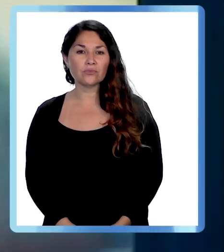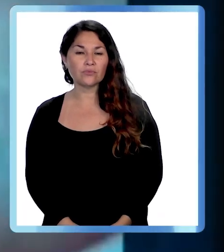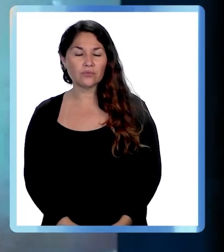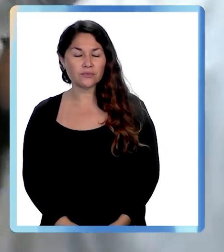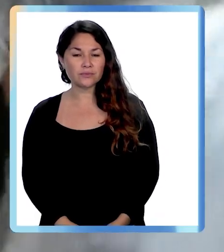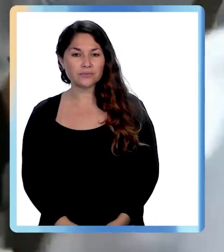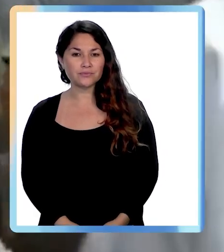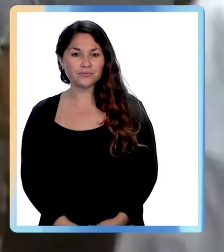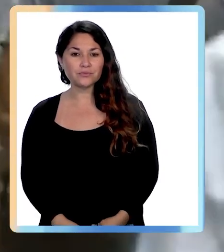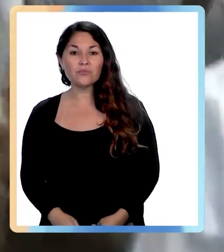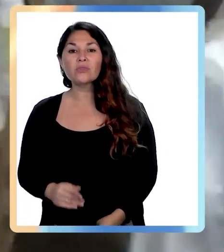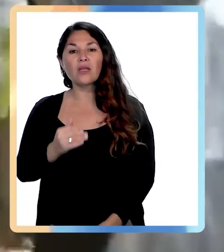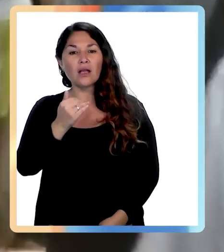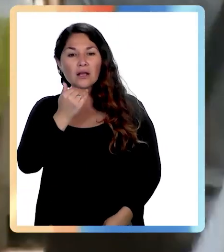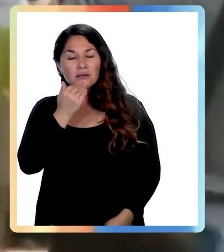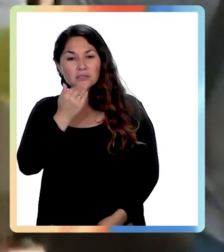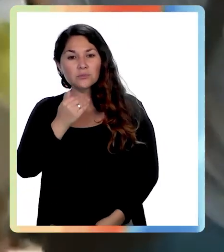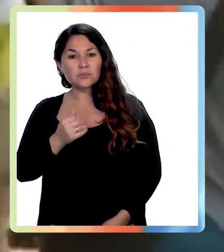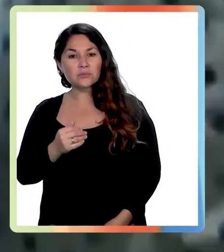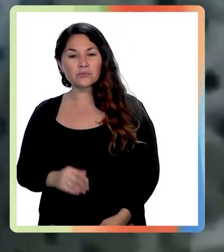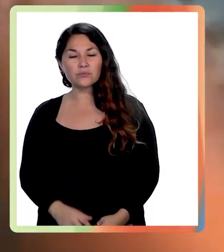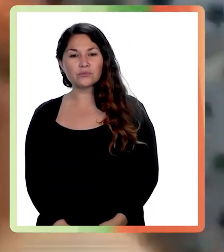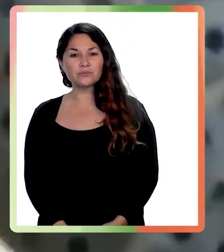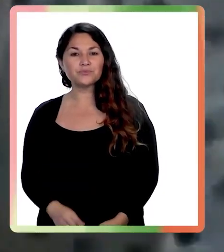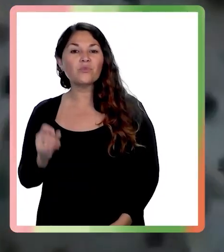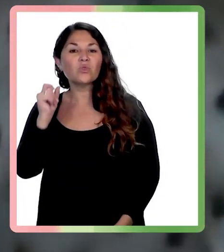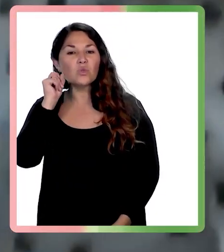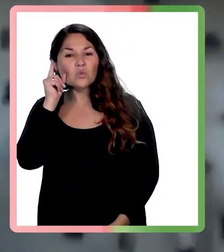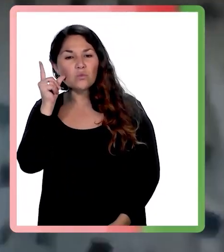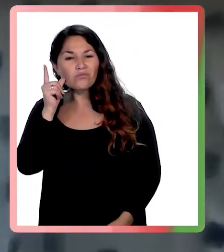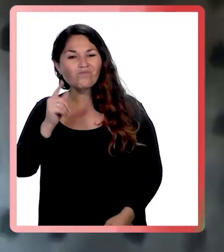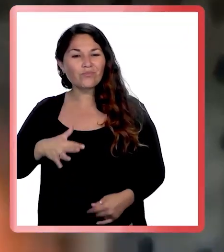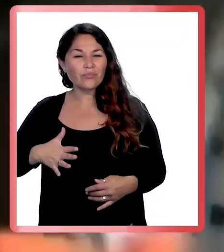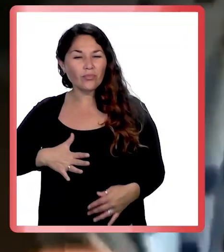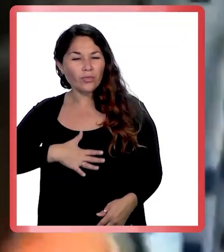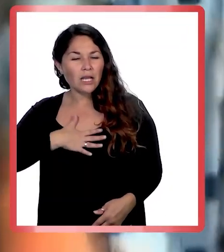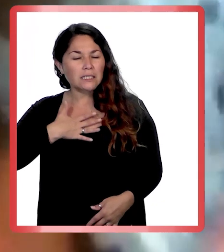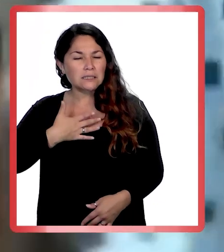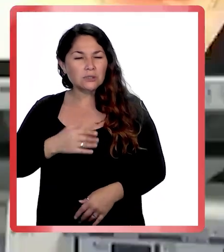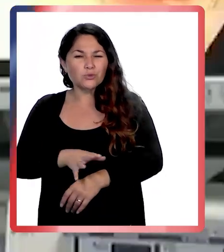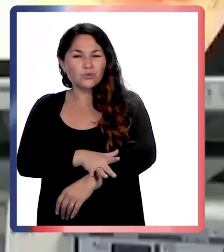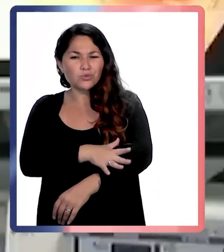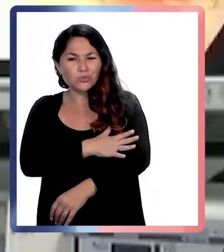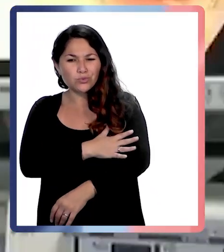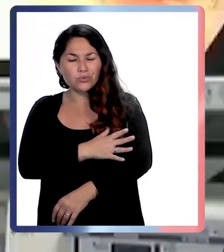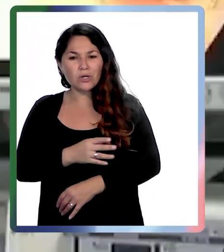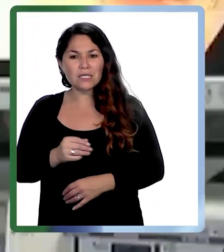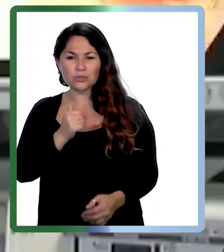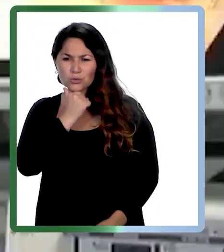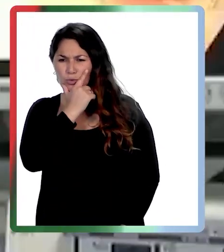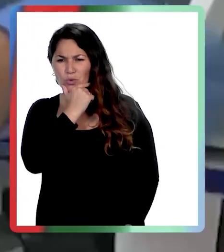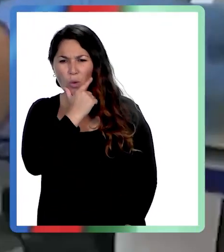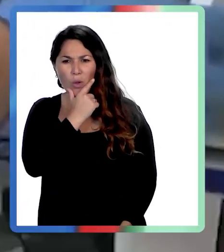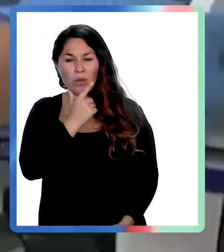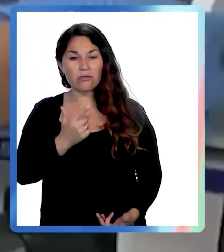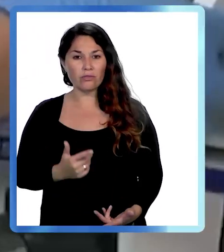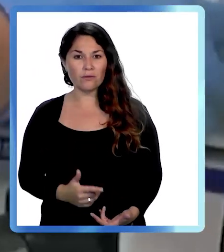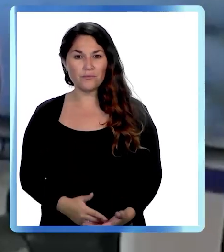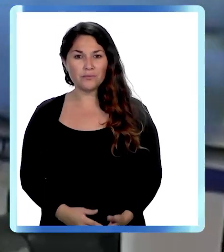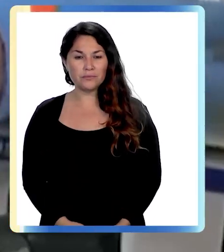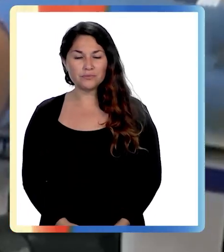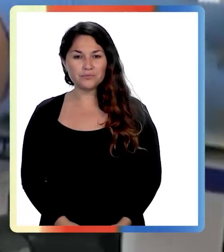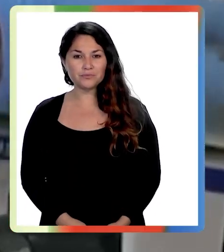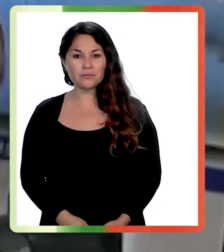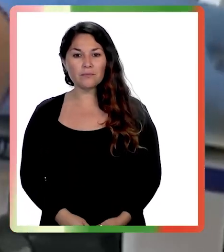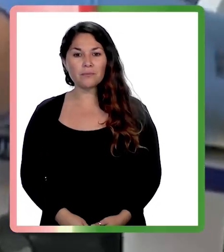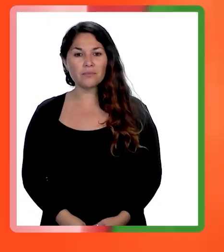eh, respecto de cuáles síntomas, por ejemplo, pueden ser de sospecha. Porque en el fondo,